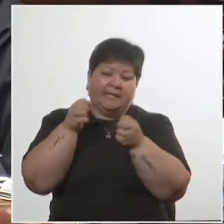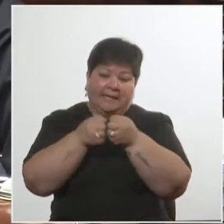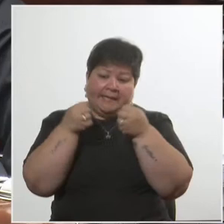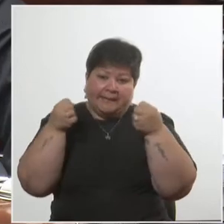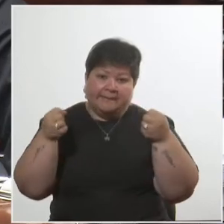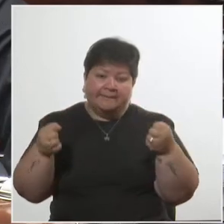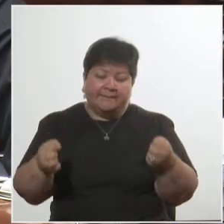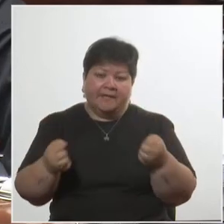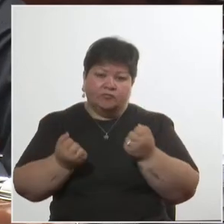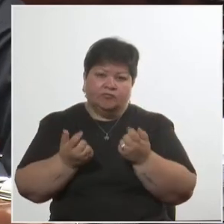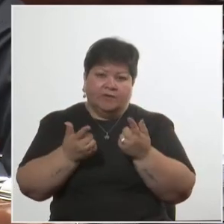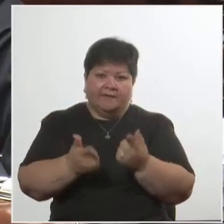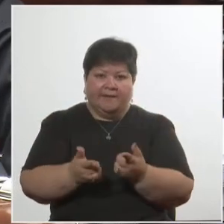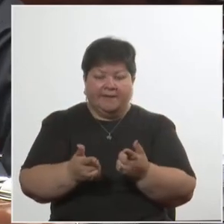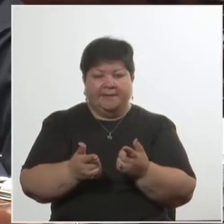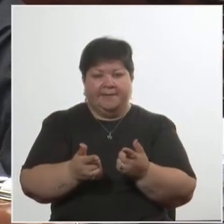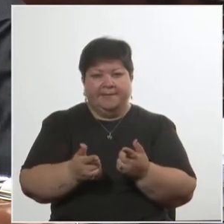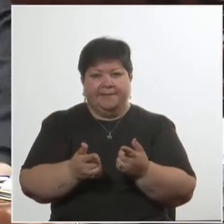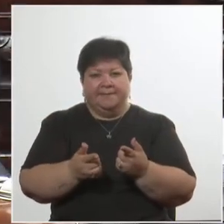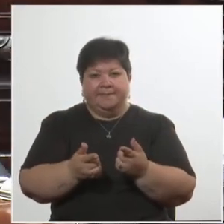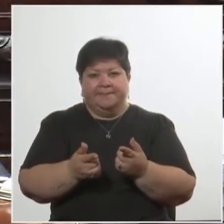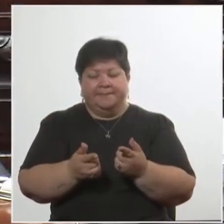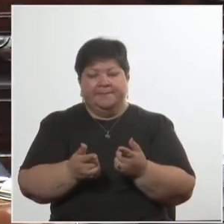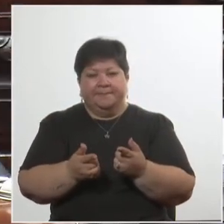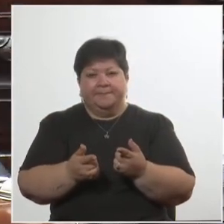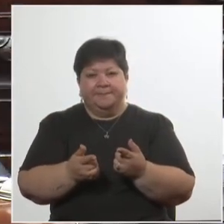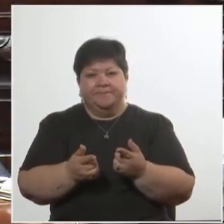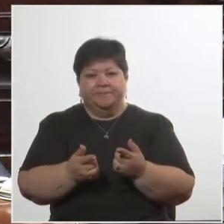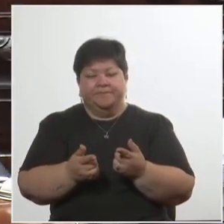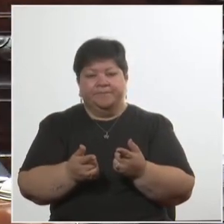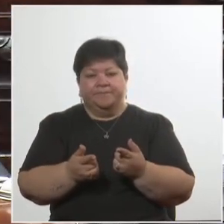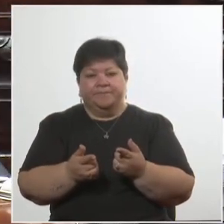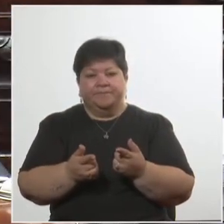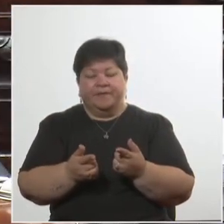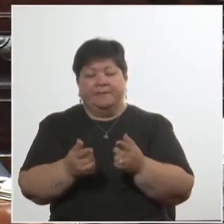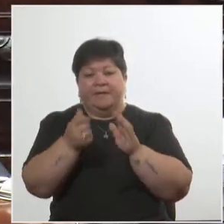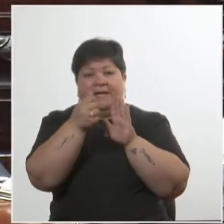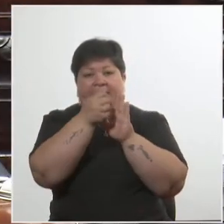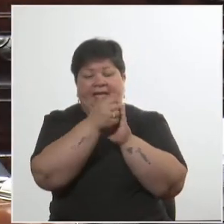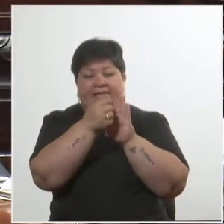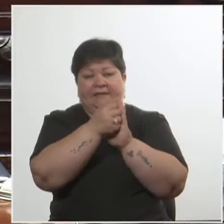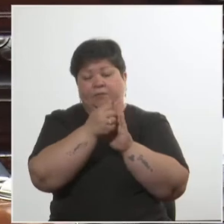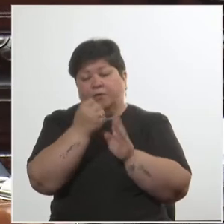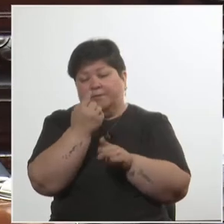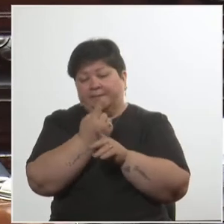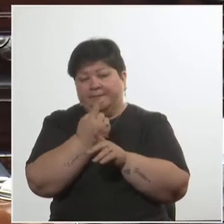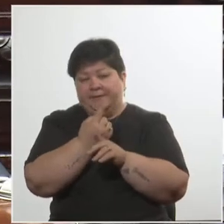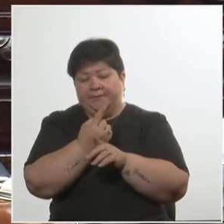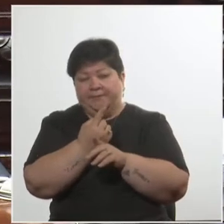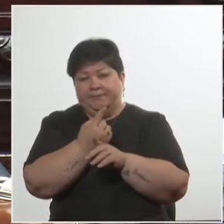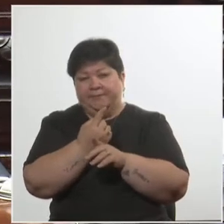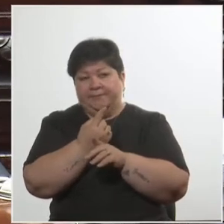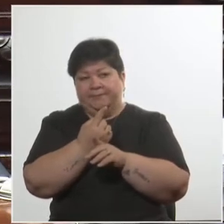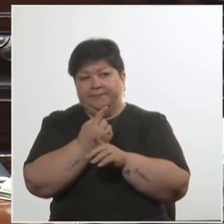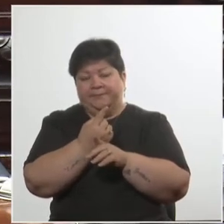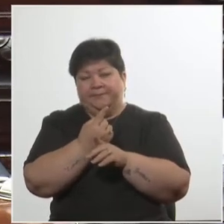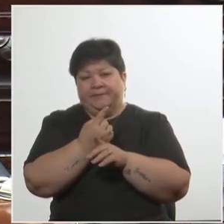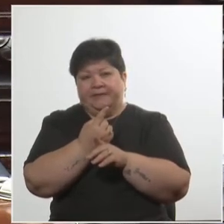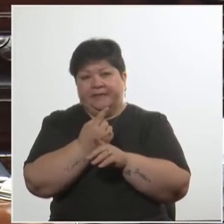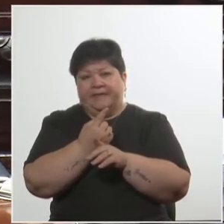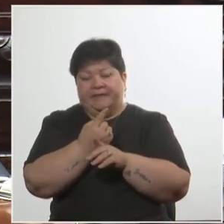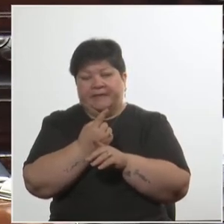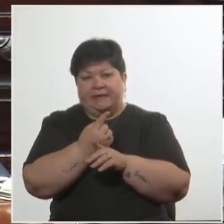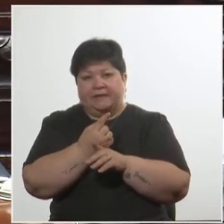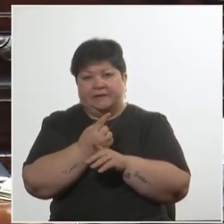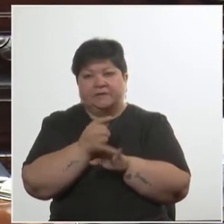se otorgue en virtud de las facultades que se conceden en el artículo principal el artículo primero Define que